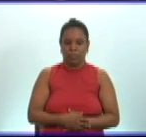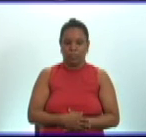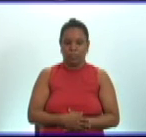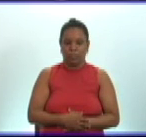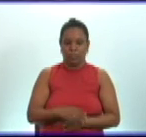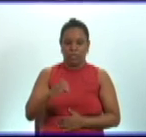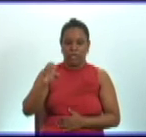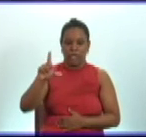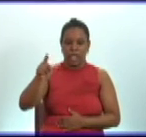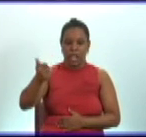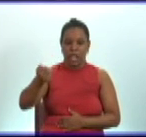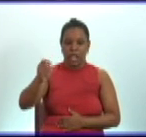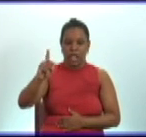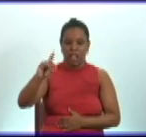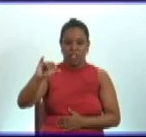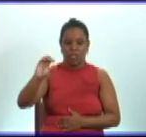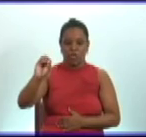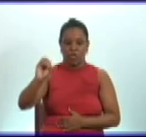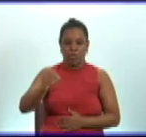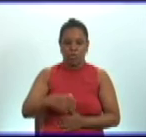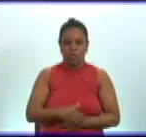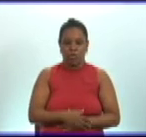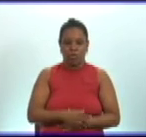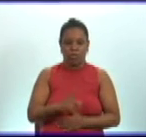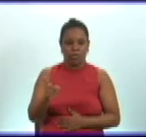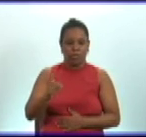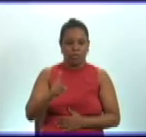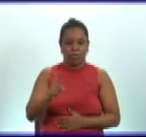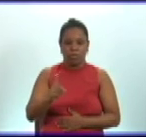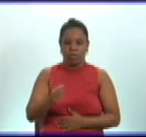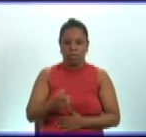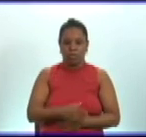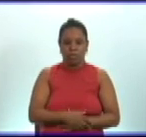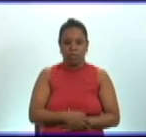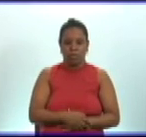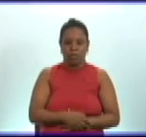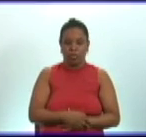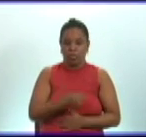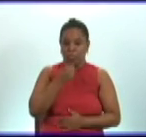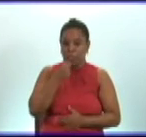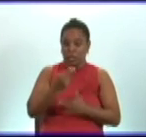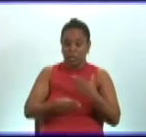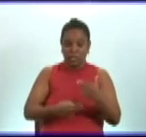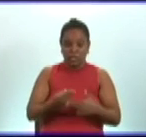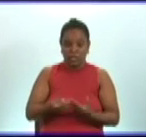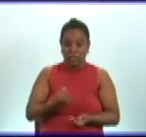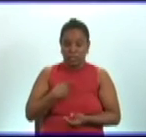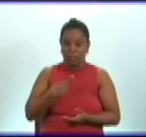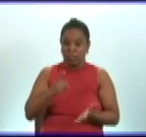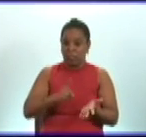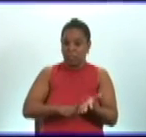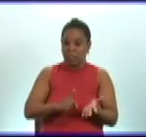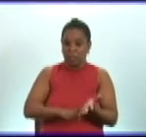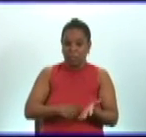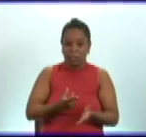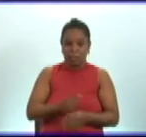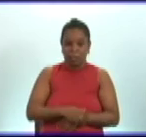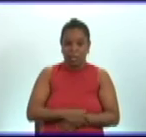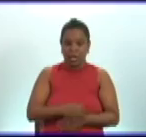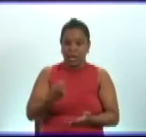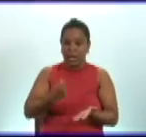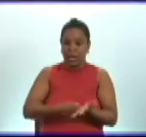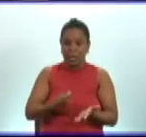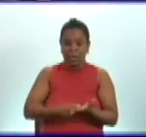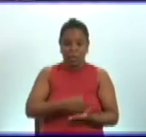Eladio González y Toledo. No, comisario, no. No puede ser. Mi papá le pagó al gobernador.